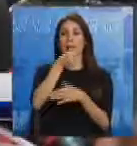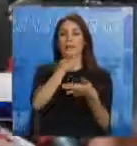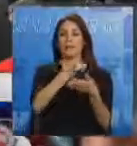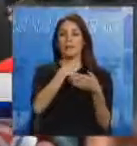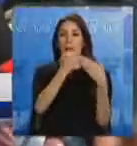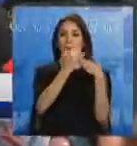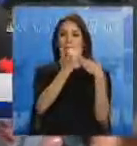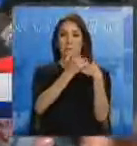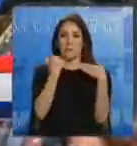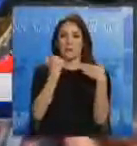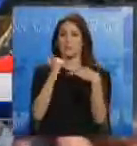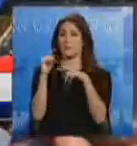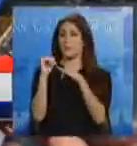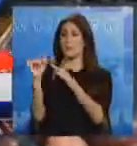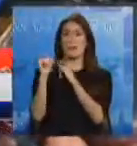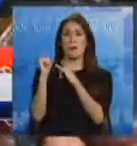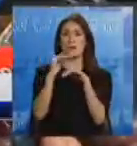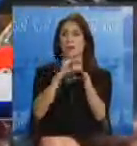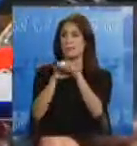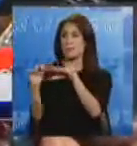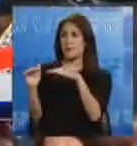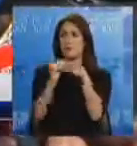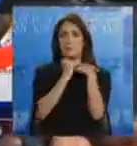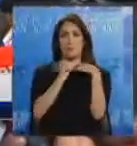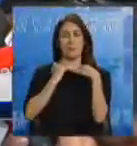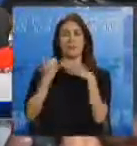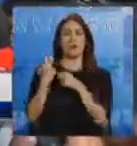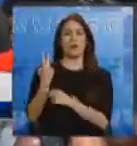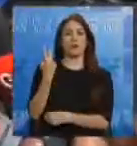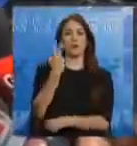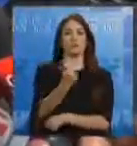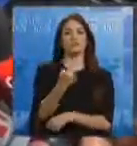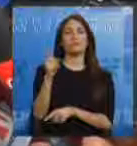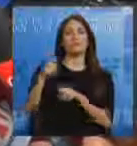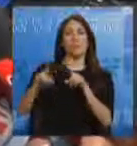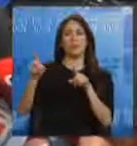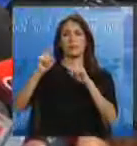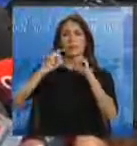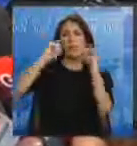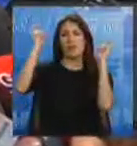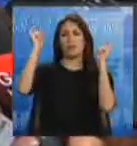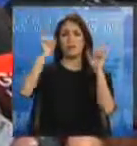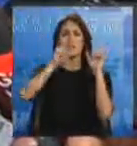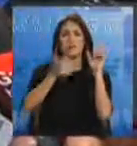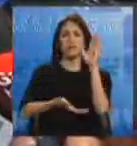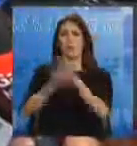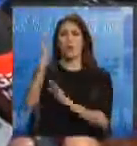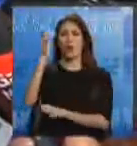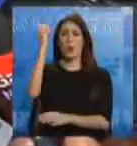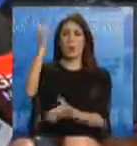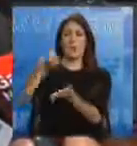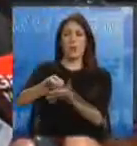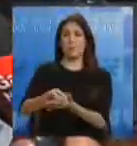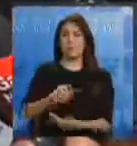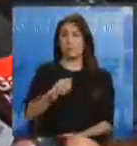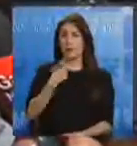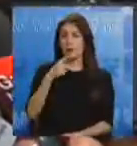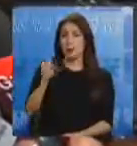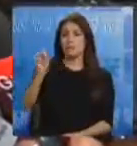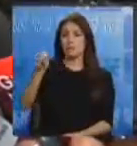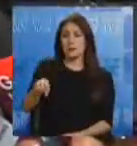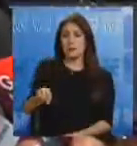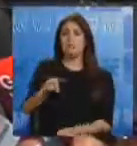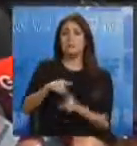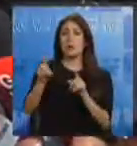invitado. Estábamos juntos y claro, él empezó a gritar acerca de que la gente sale a Colombia y a Perú para comprar. Yo le dije, tomen en cuenta que